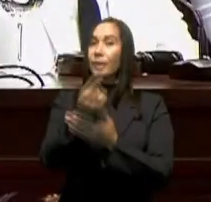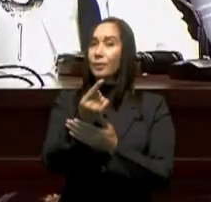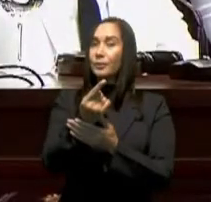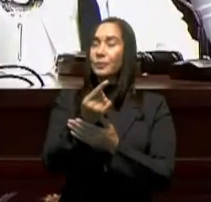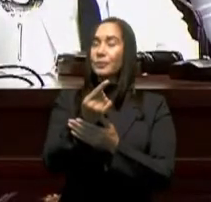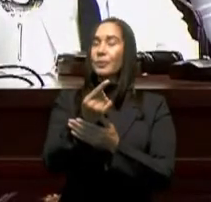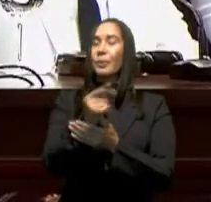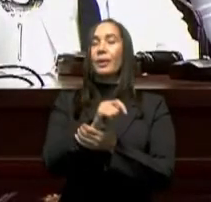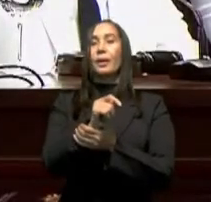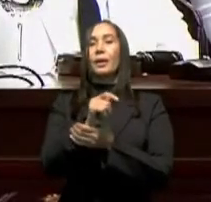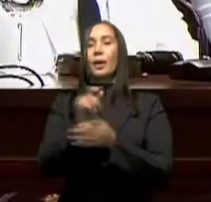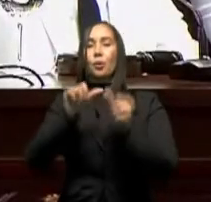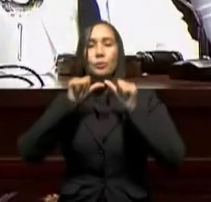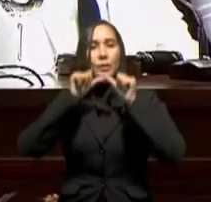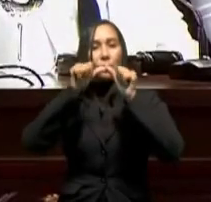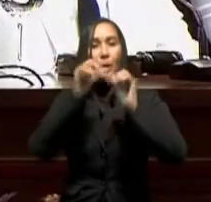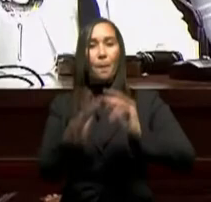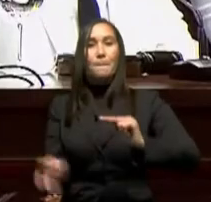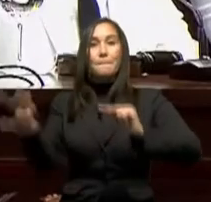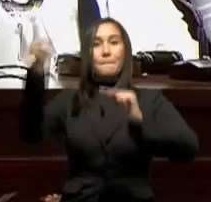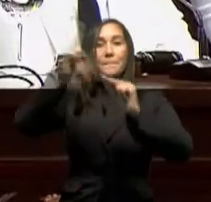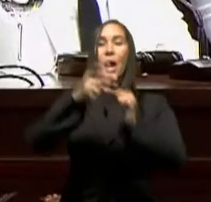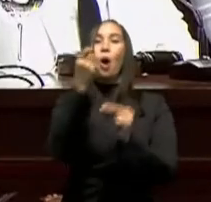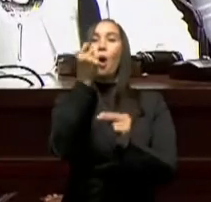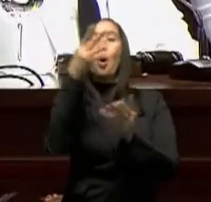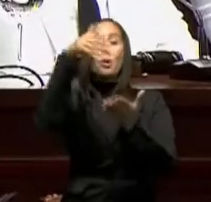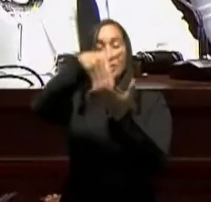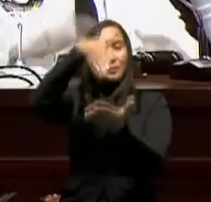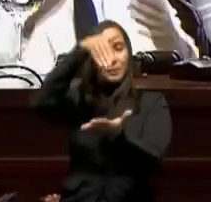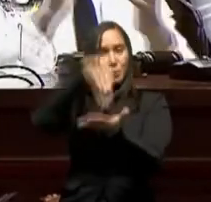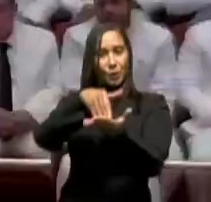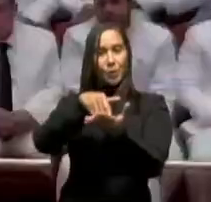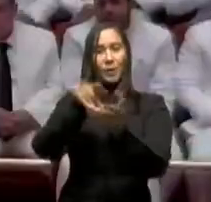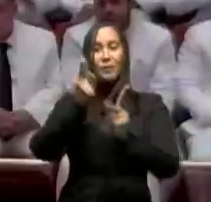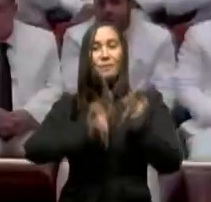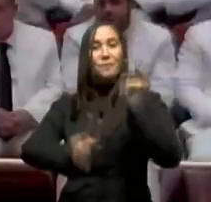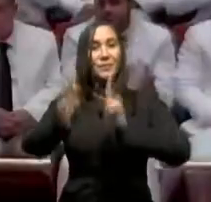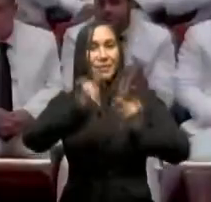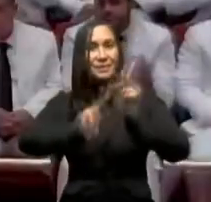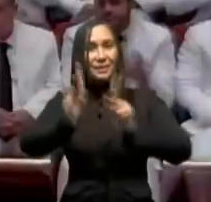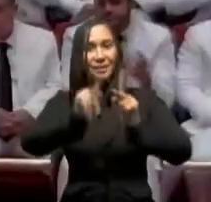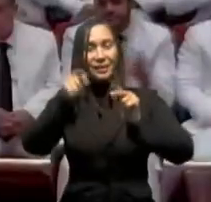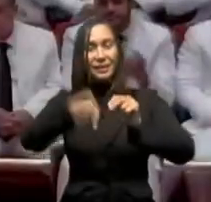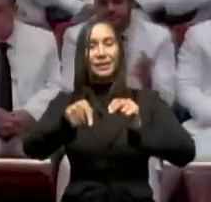anticipo que sobrepasaremos los 11 millones y medio de visitantes.